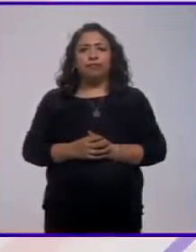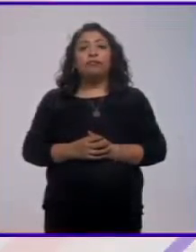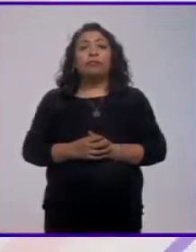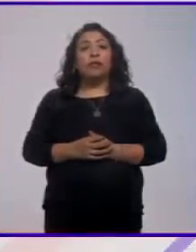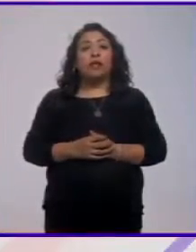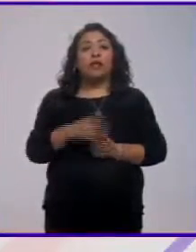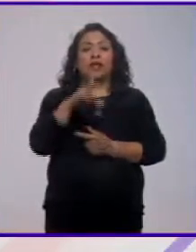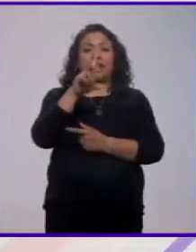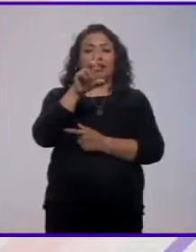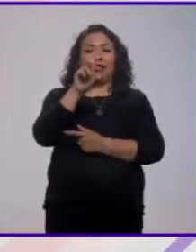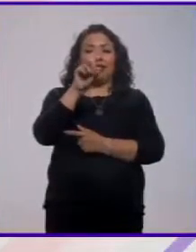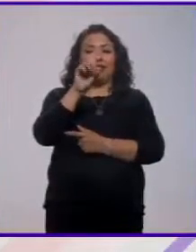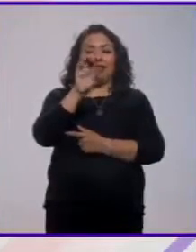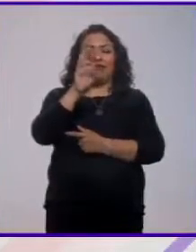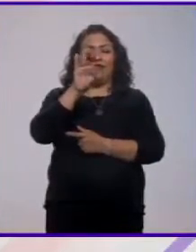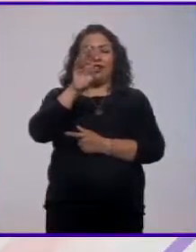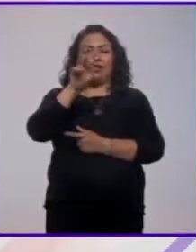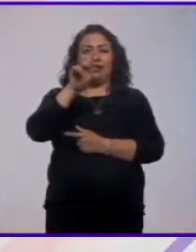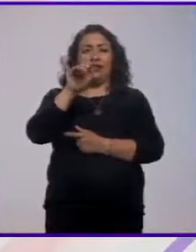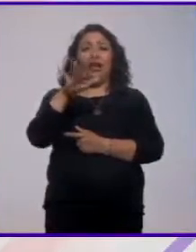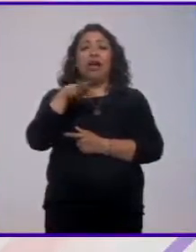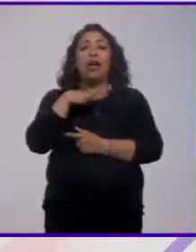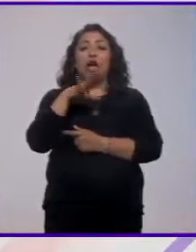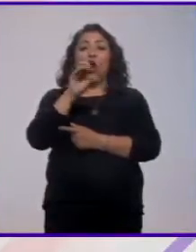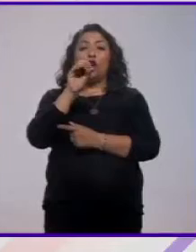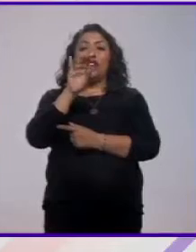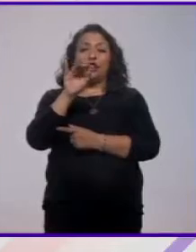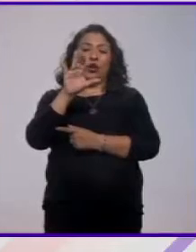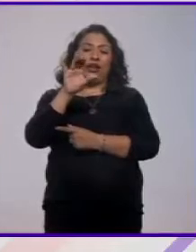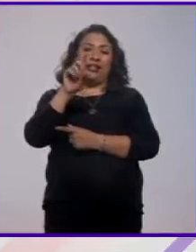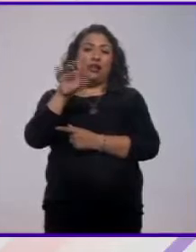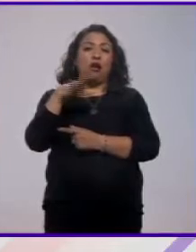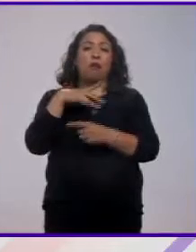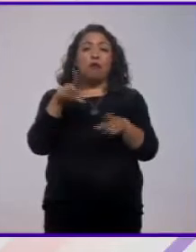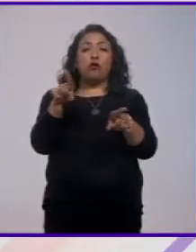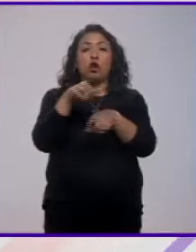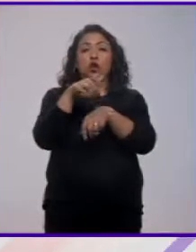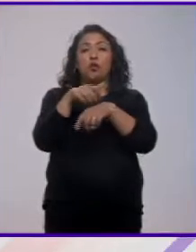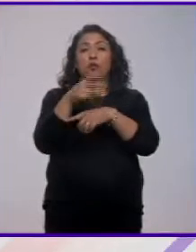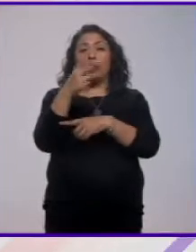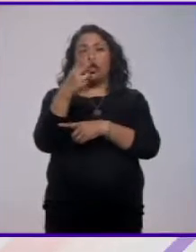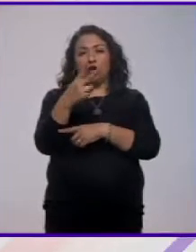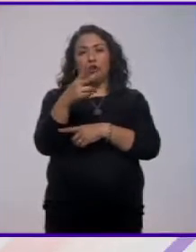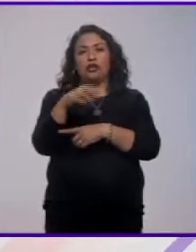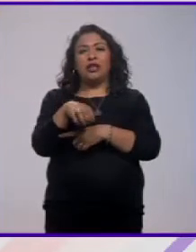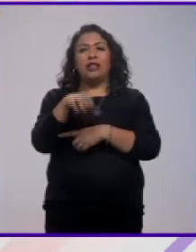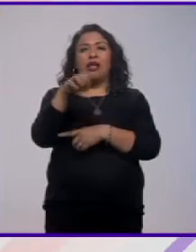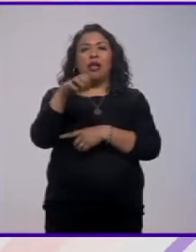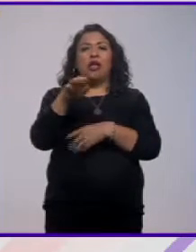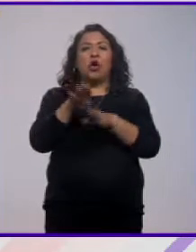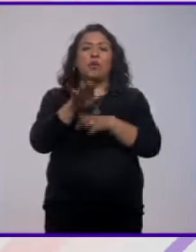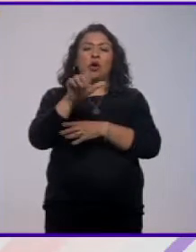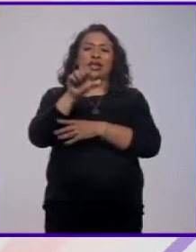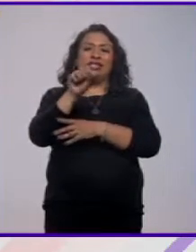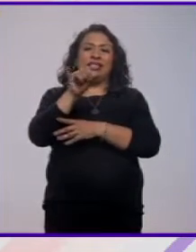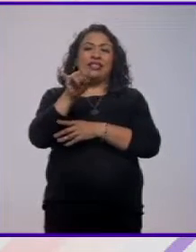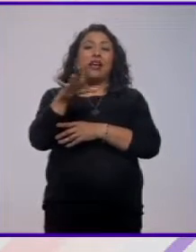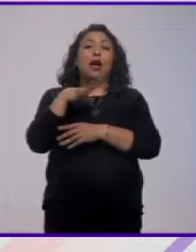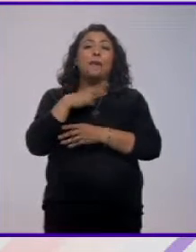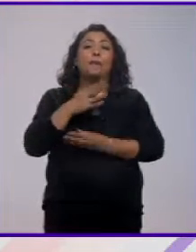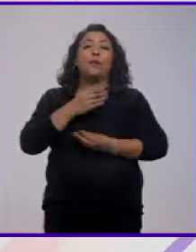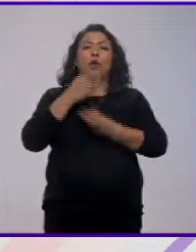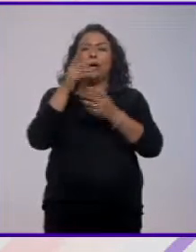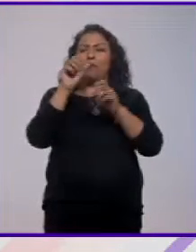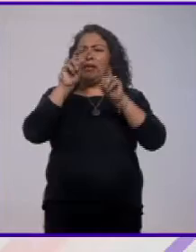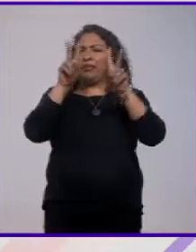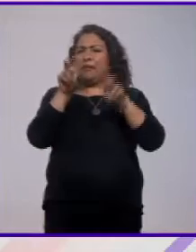De Bernstein se interpretó la obertura de Candide y fue tocada la Sinfonía número 2, La Edad de la Ansiedad, basada en el poema del